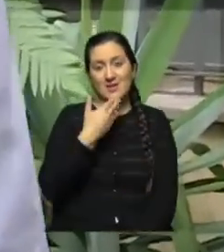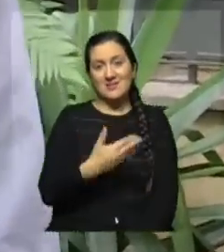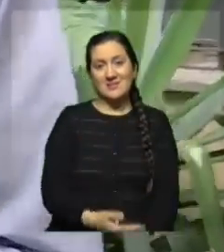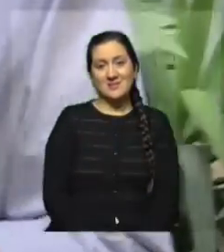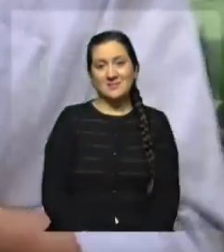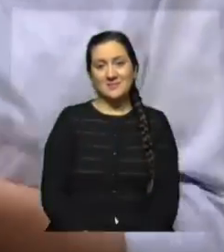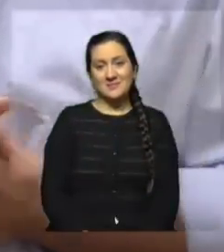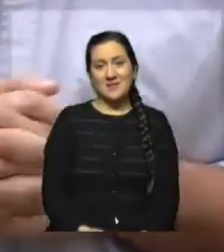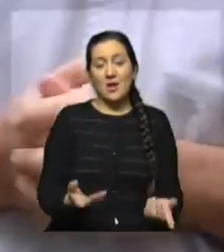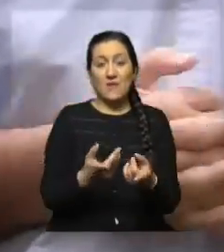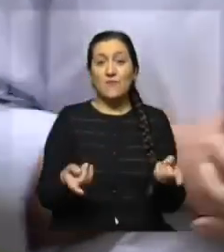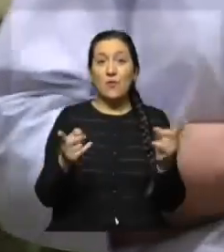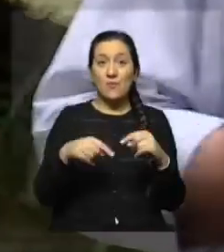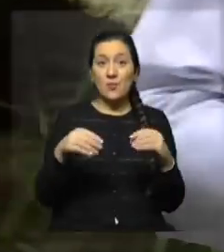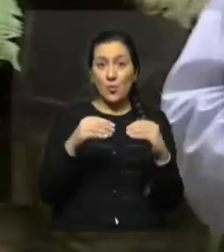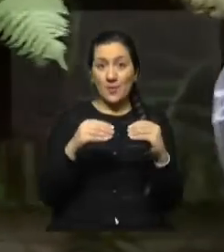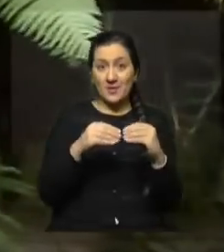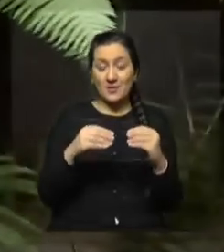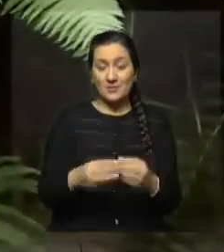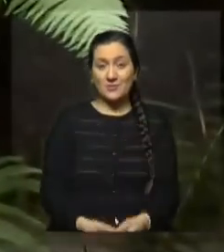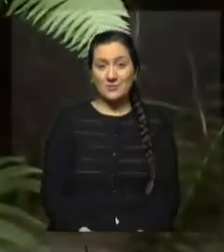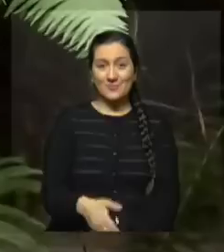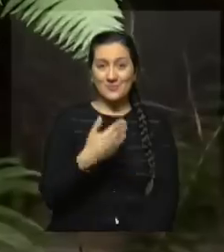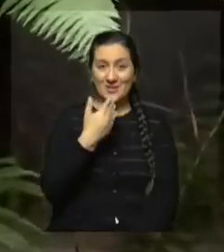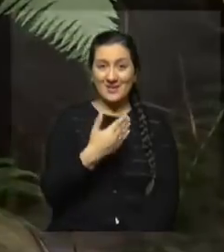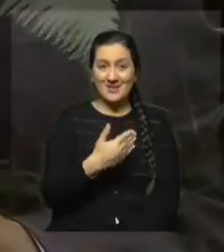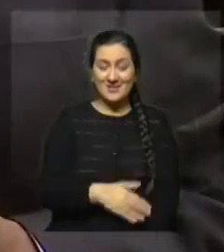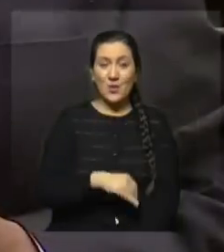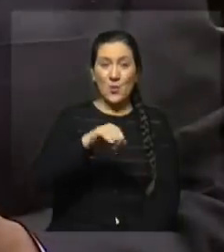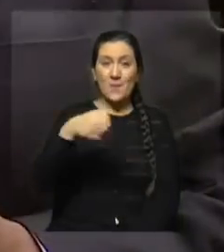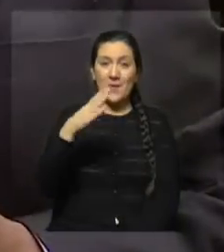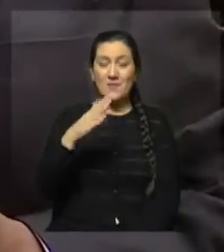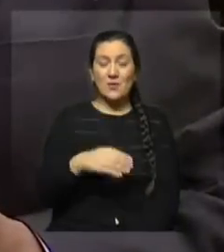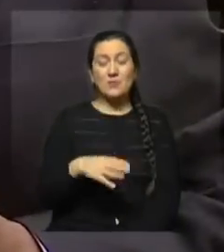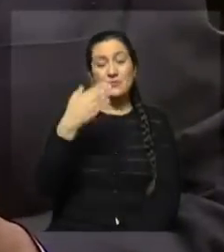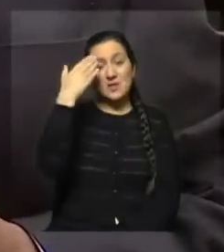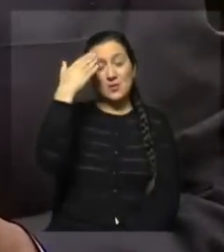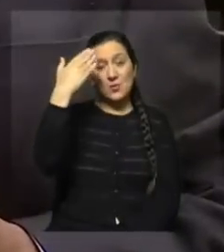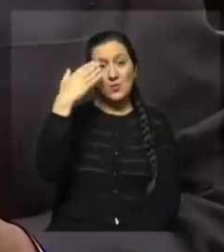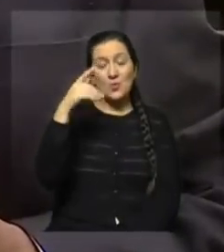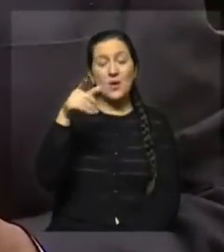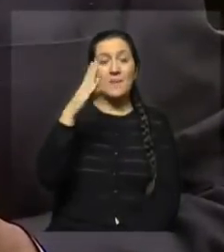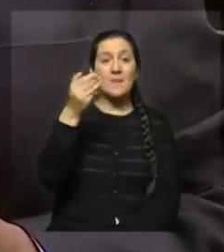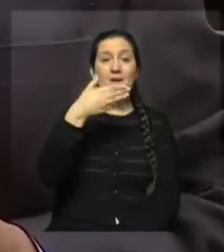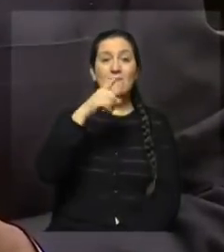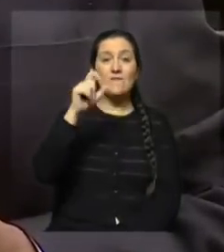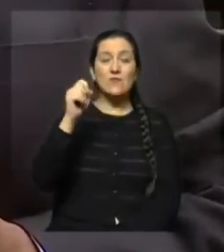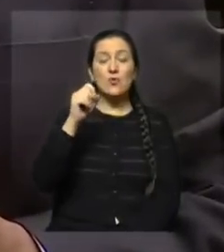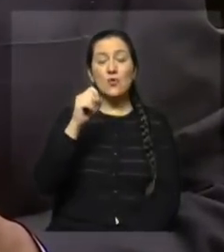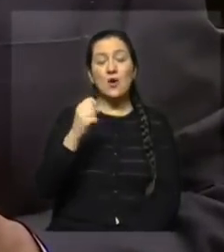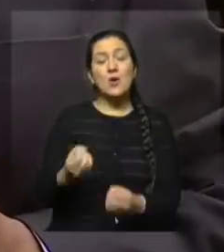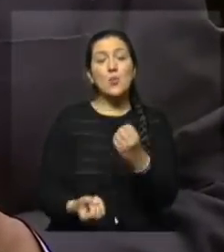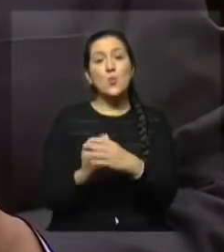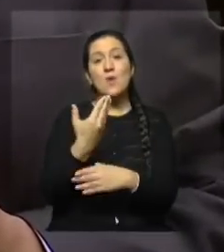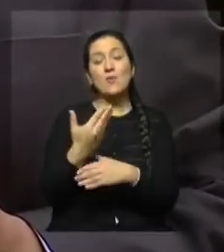volvemos con ustedes compañeros allí estudios Muchísimas gracias Juan Pablo y un saludo a Pablo Martínez por Bueno este periodo que